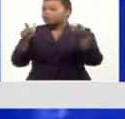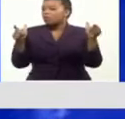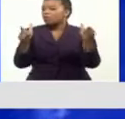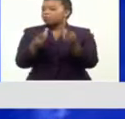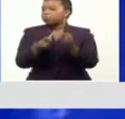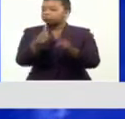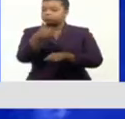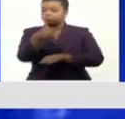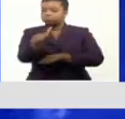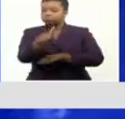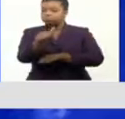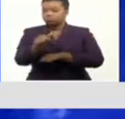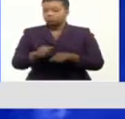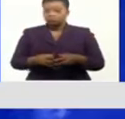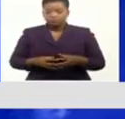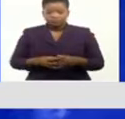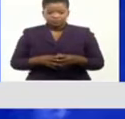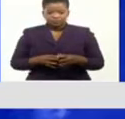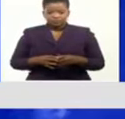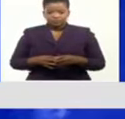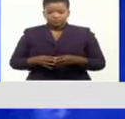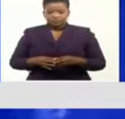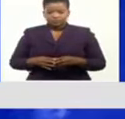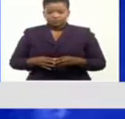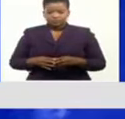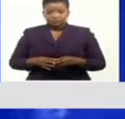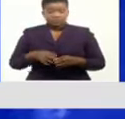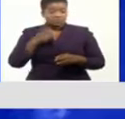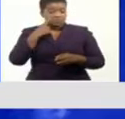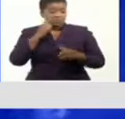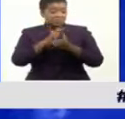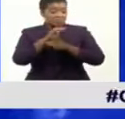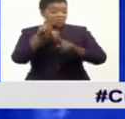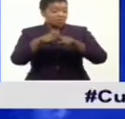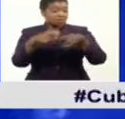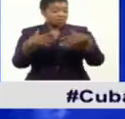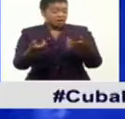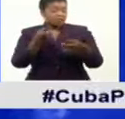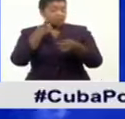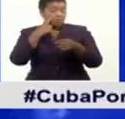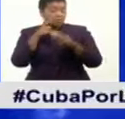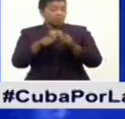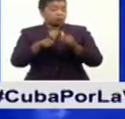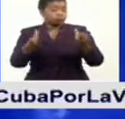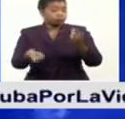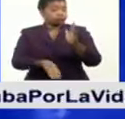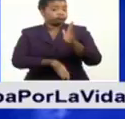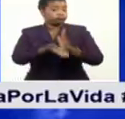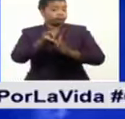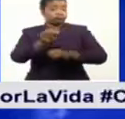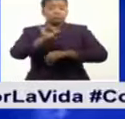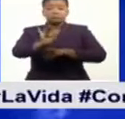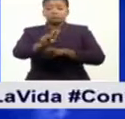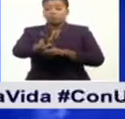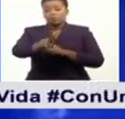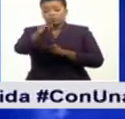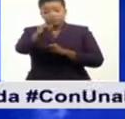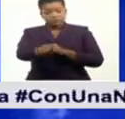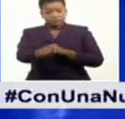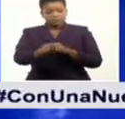los casos autóctonos ayer, pero de todas formas una cifra elevada de 72 casos